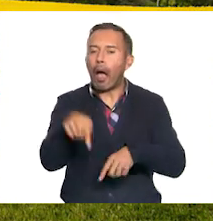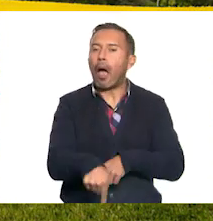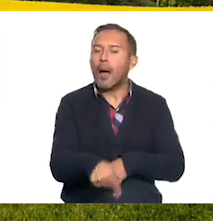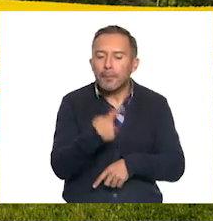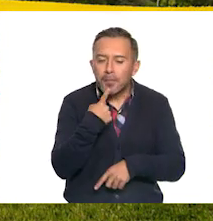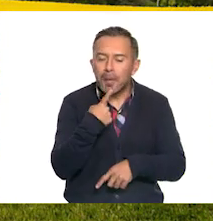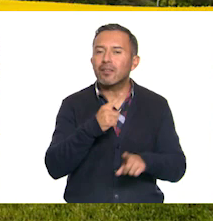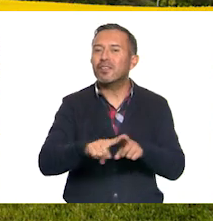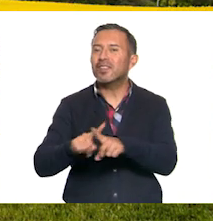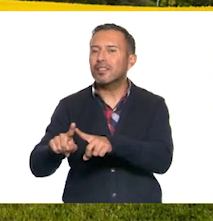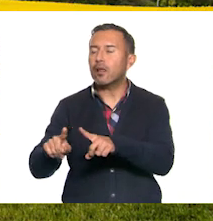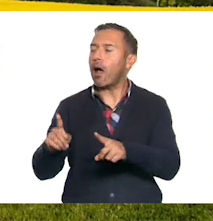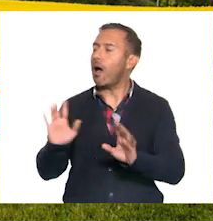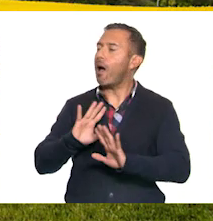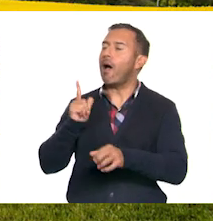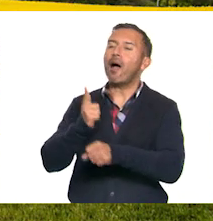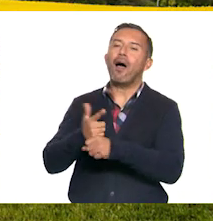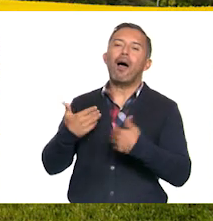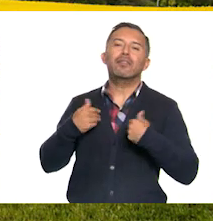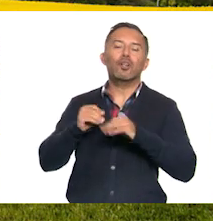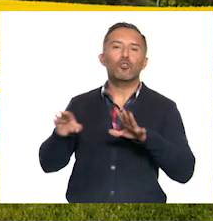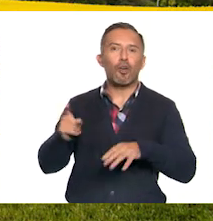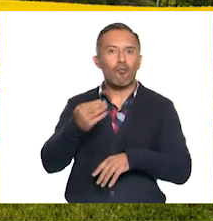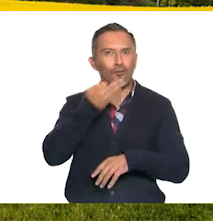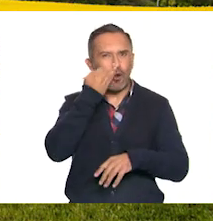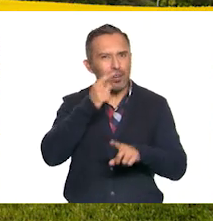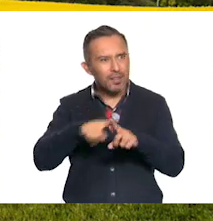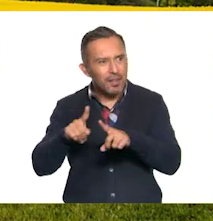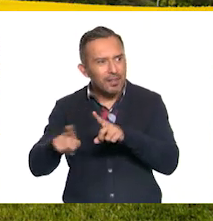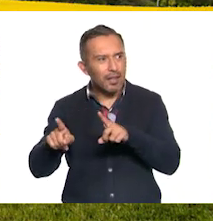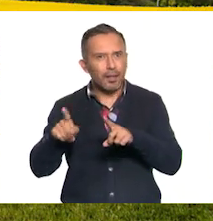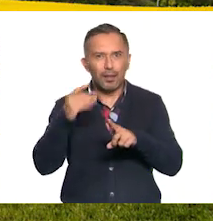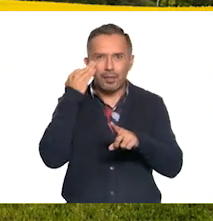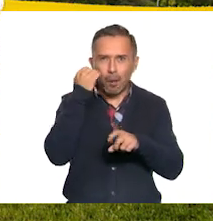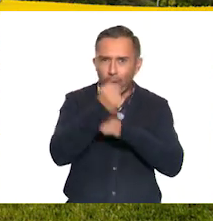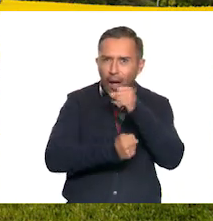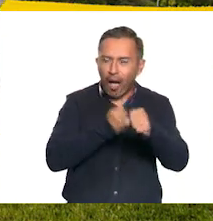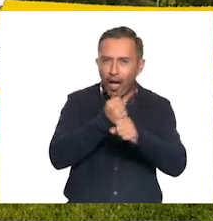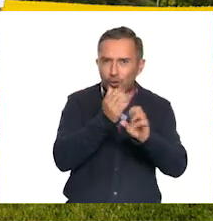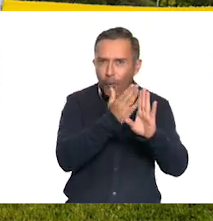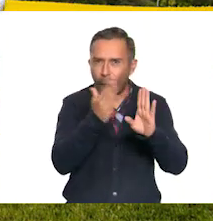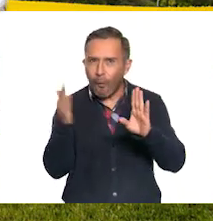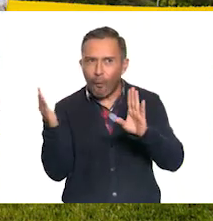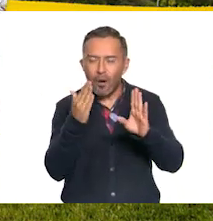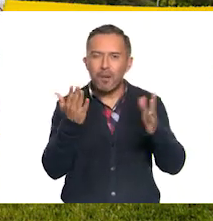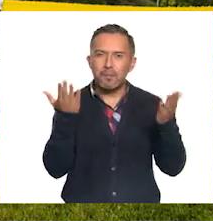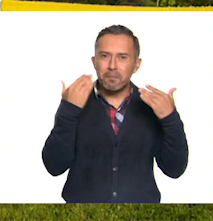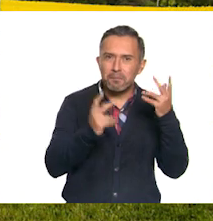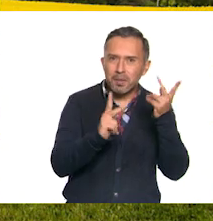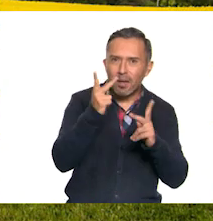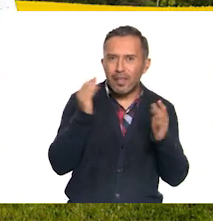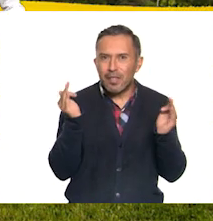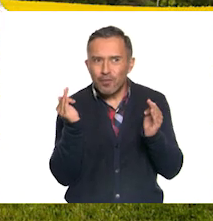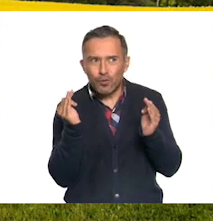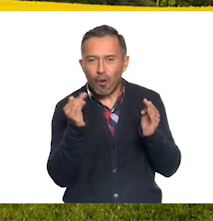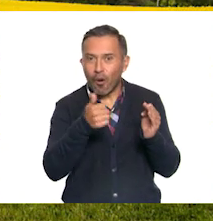y la época del año, es un tipo de miel diferente. Uh-huh. A cada flor, un